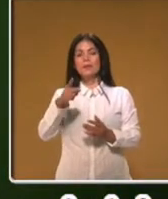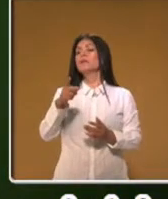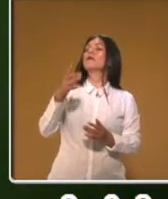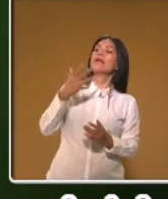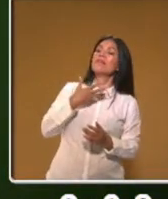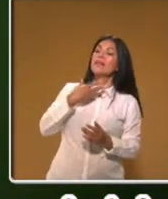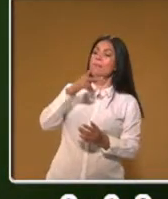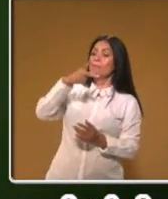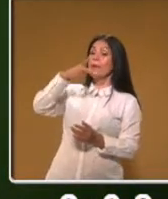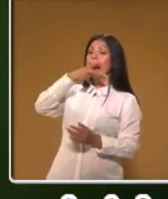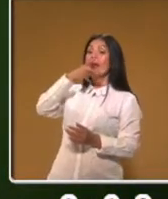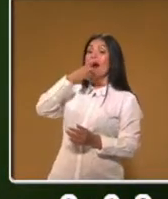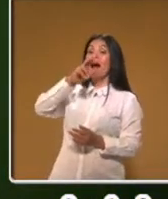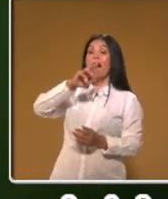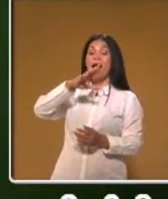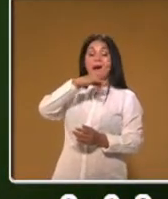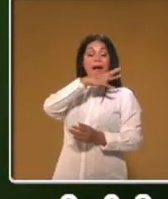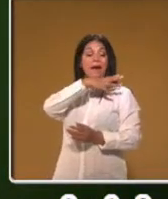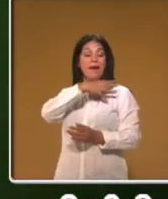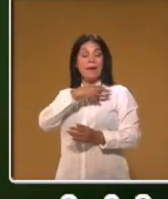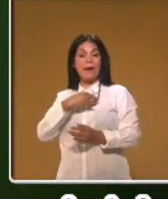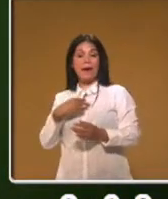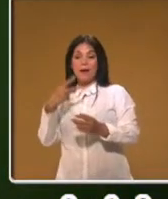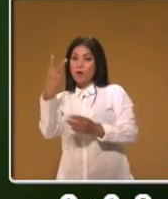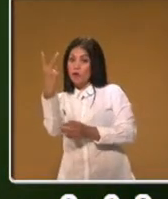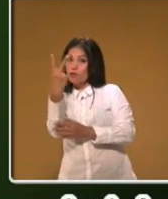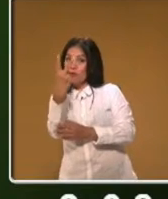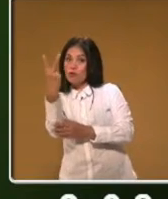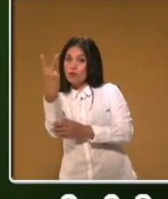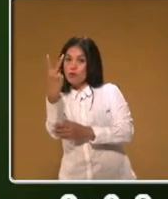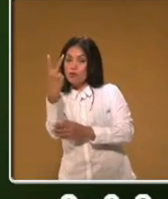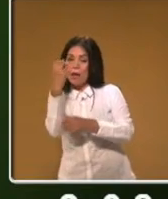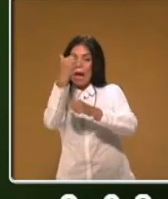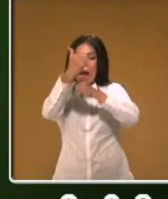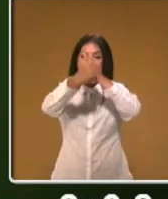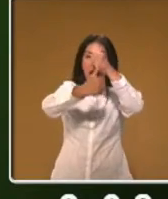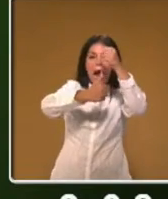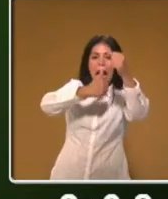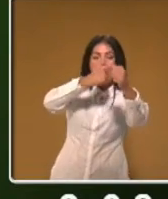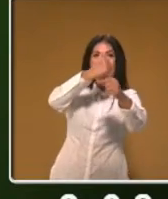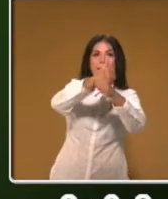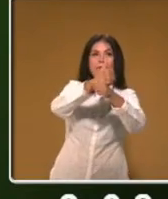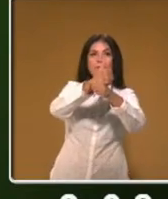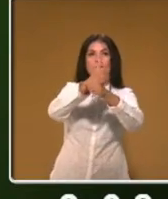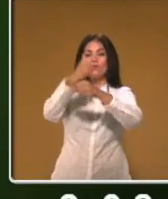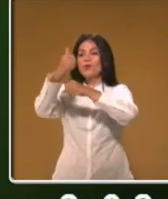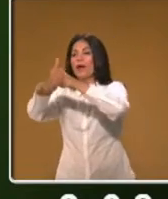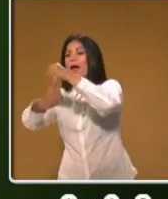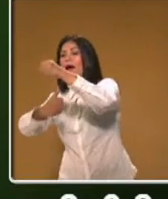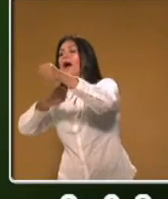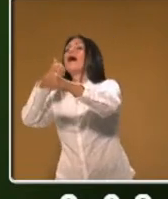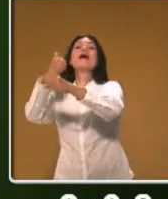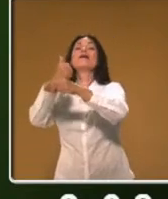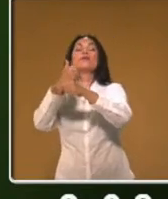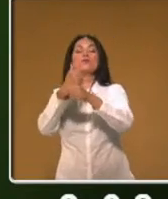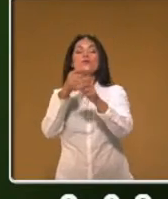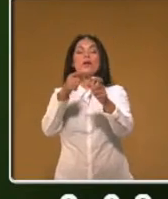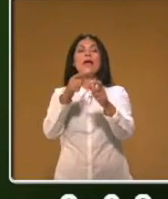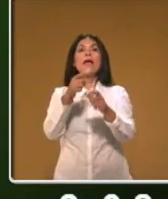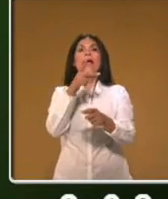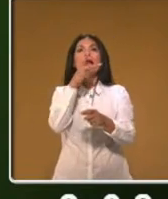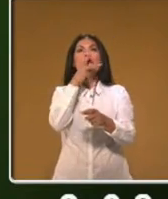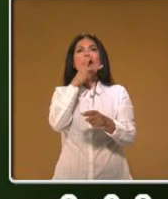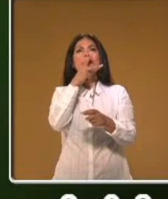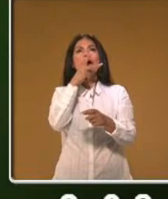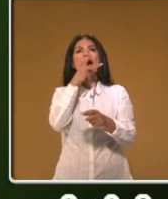hija suman 60 años. Aquí las tengo. El padre más su hija me da